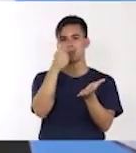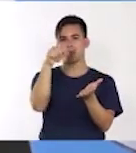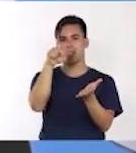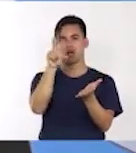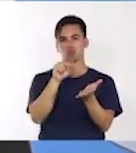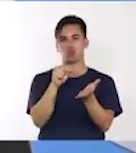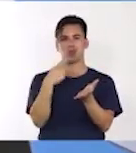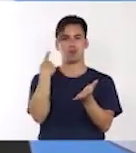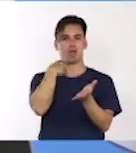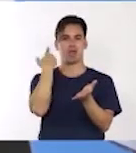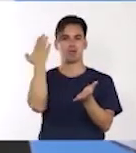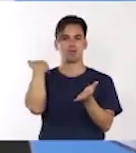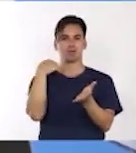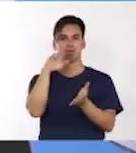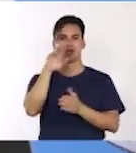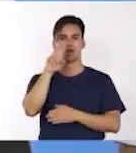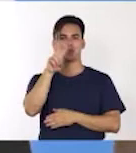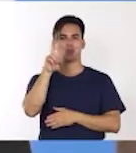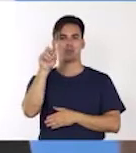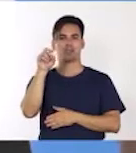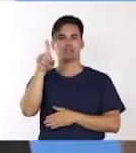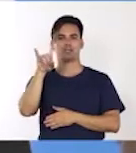pasado, 2019.